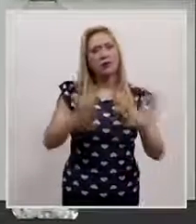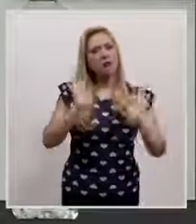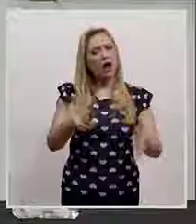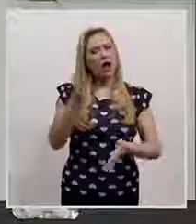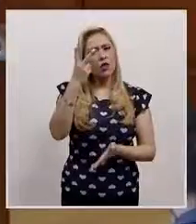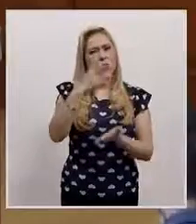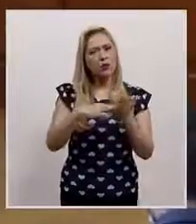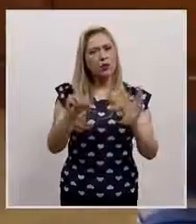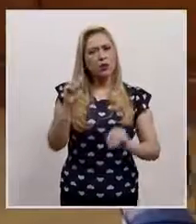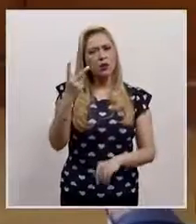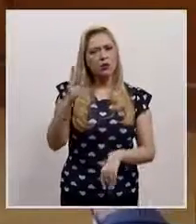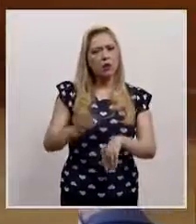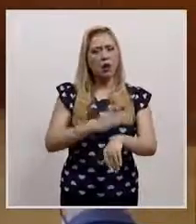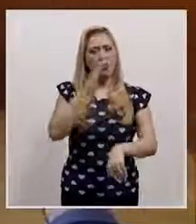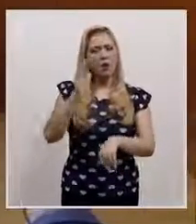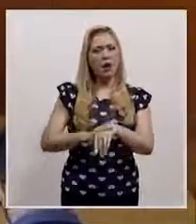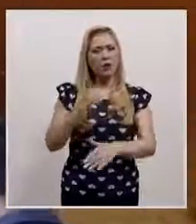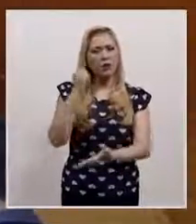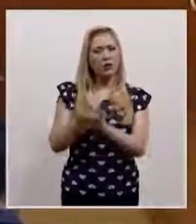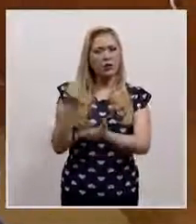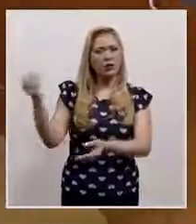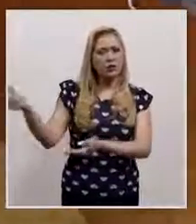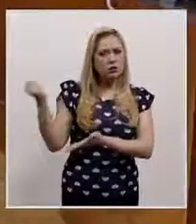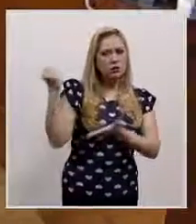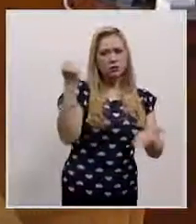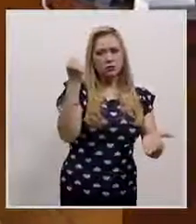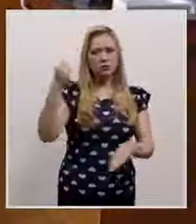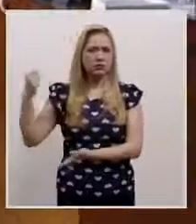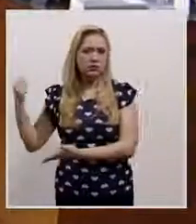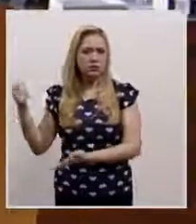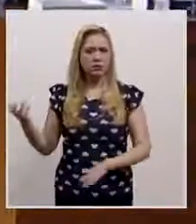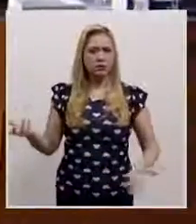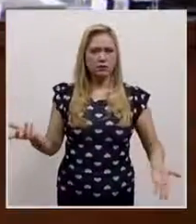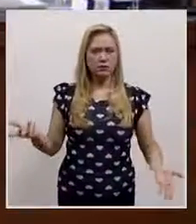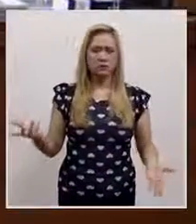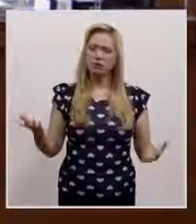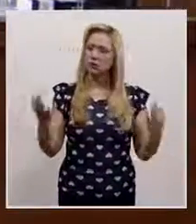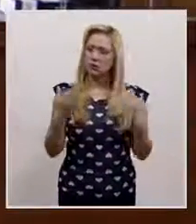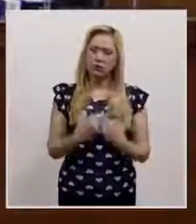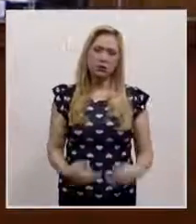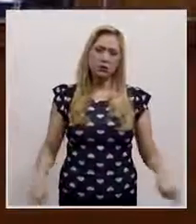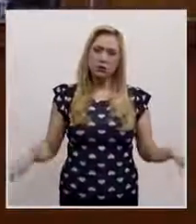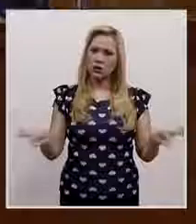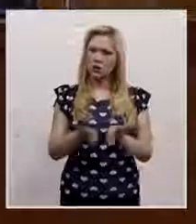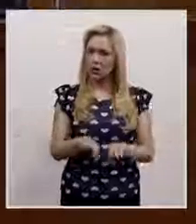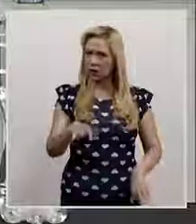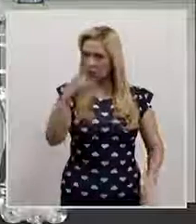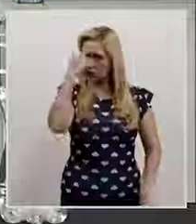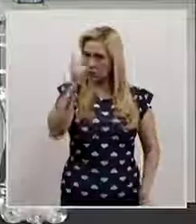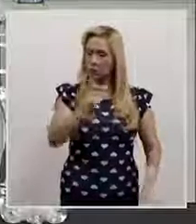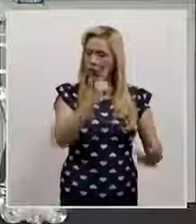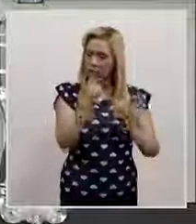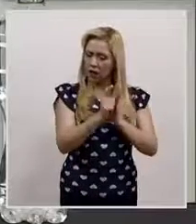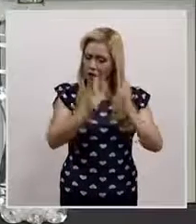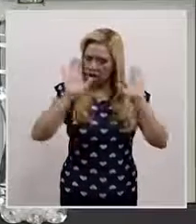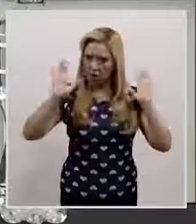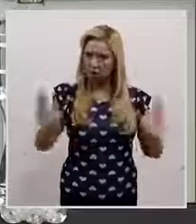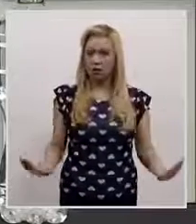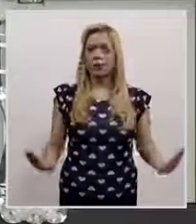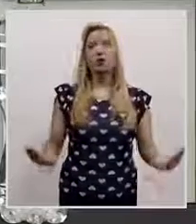2022 destacaron la decisión de la sala como un precedente importante para el estado de derecho declaró